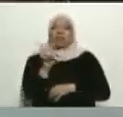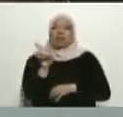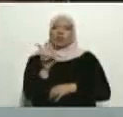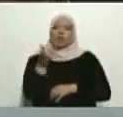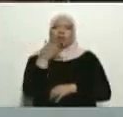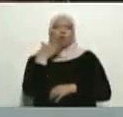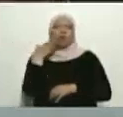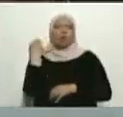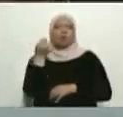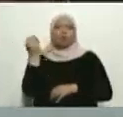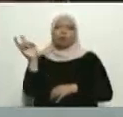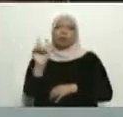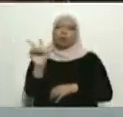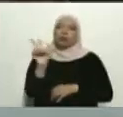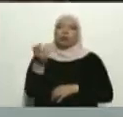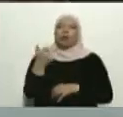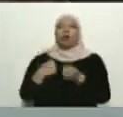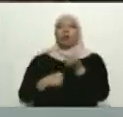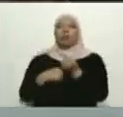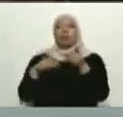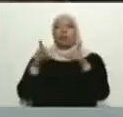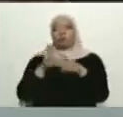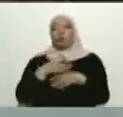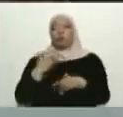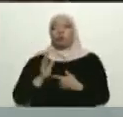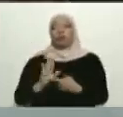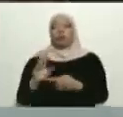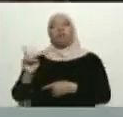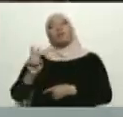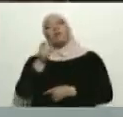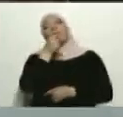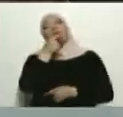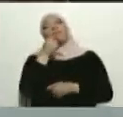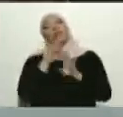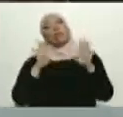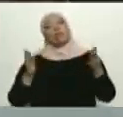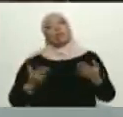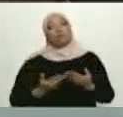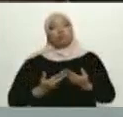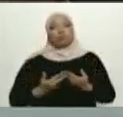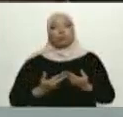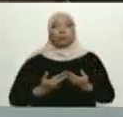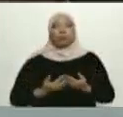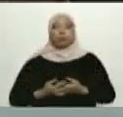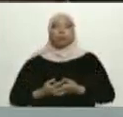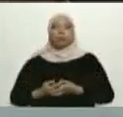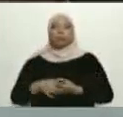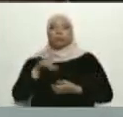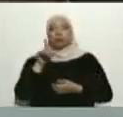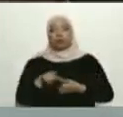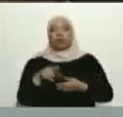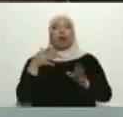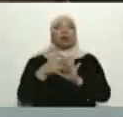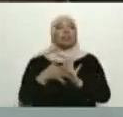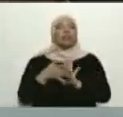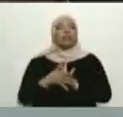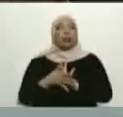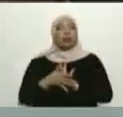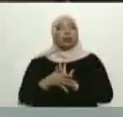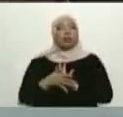pero también tenemos Con qué decir que Venezuela es el país más bello del mundo y además Bueno lo que significa